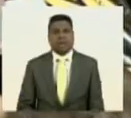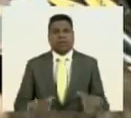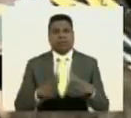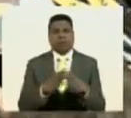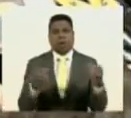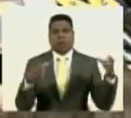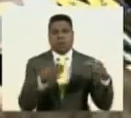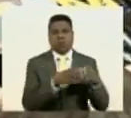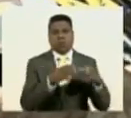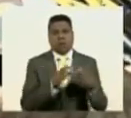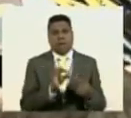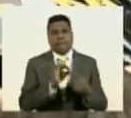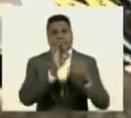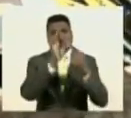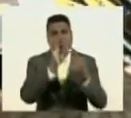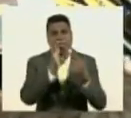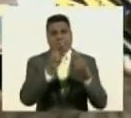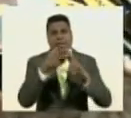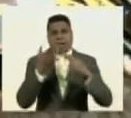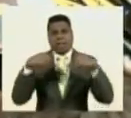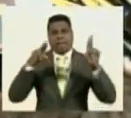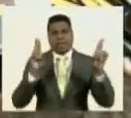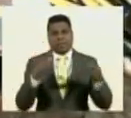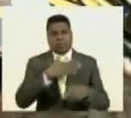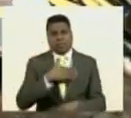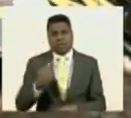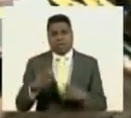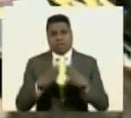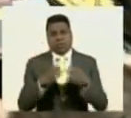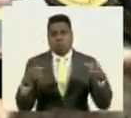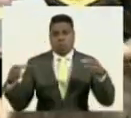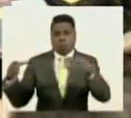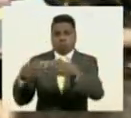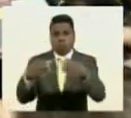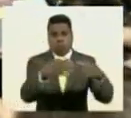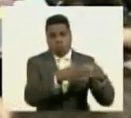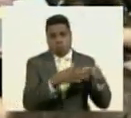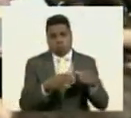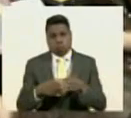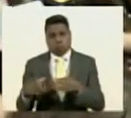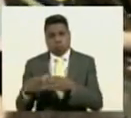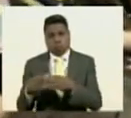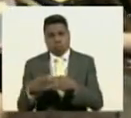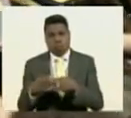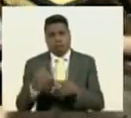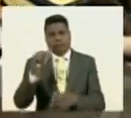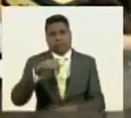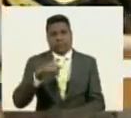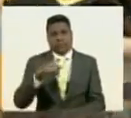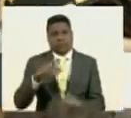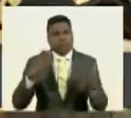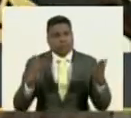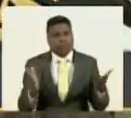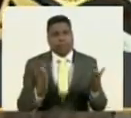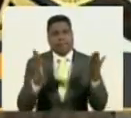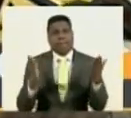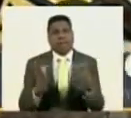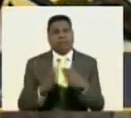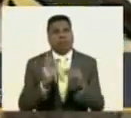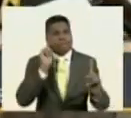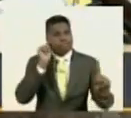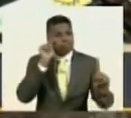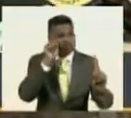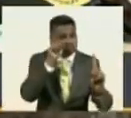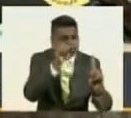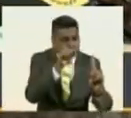venezolanas. Hemos explicado, como lo hemos hecho con todos los sectores, las motivaciones, el